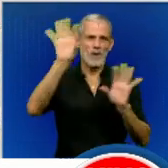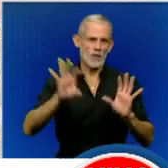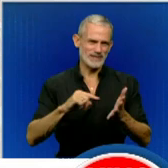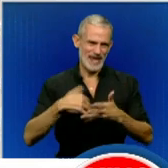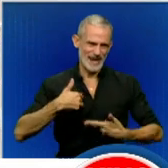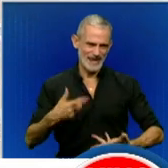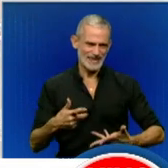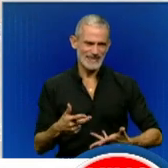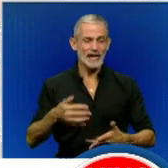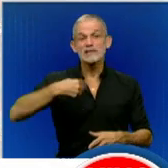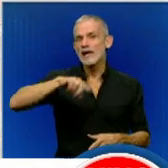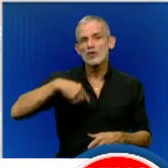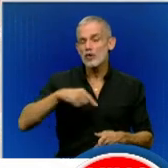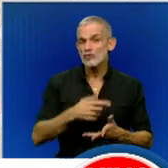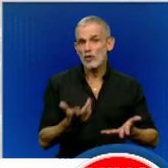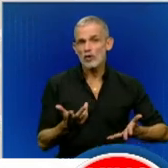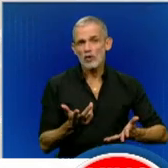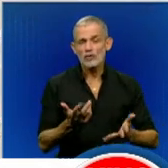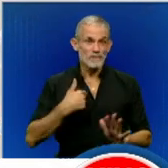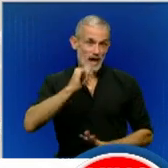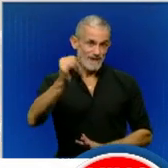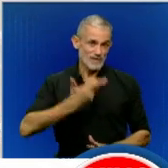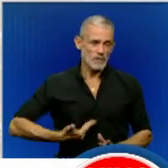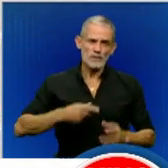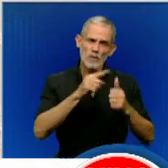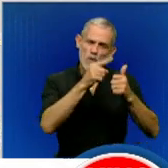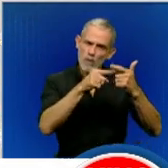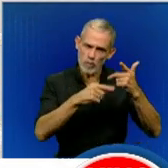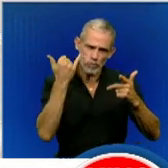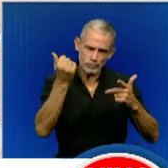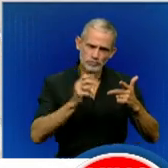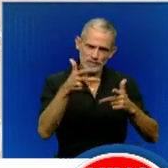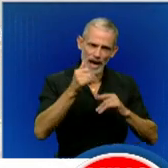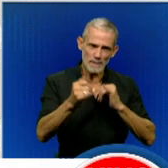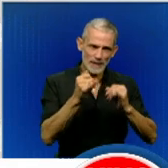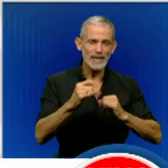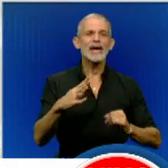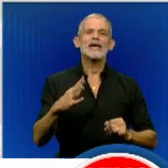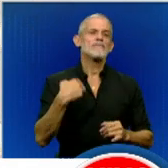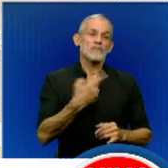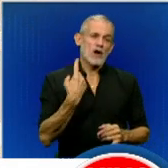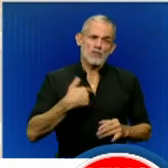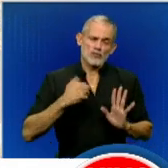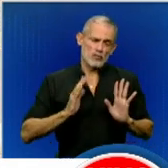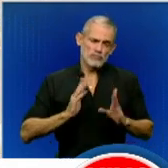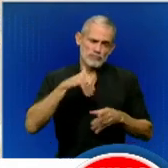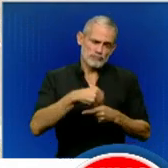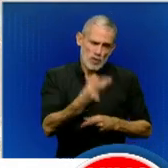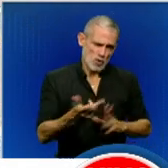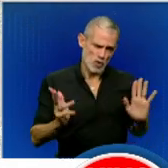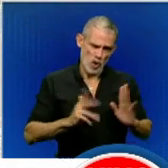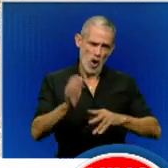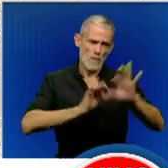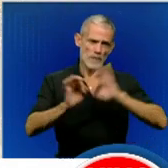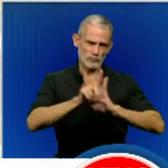así que presidenta por estas razones nosotros no vamos a acompañar